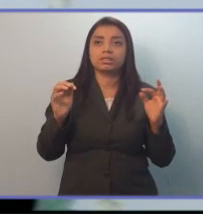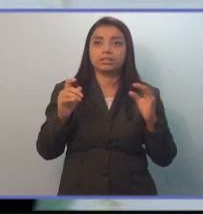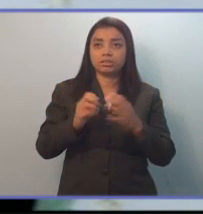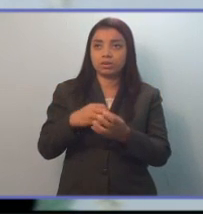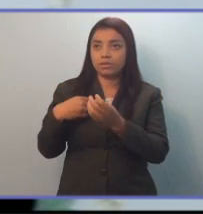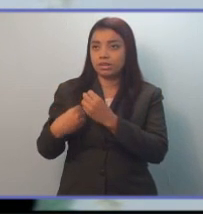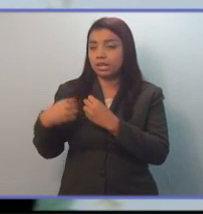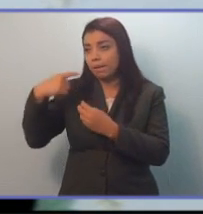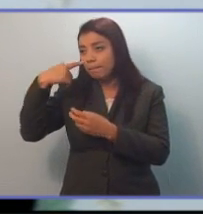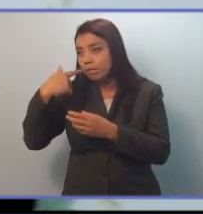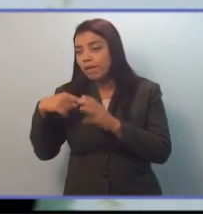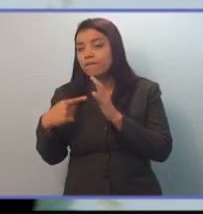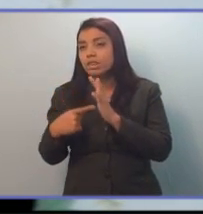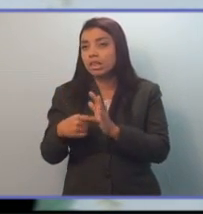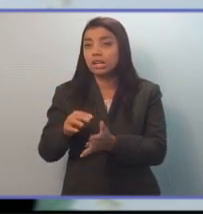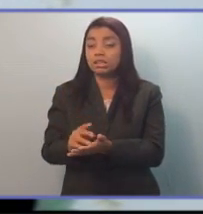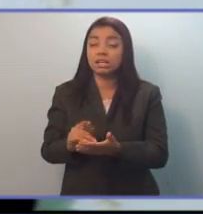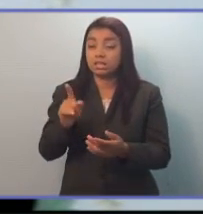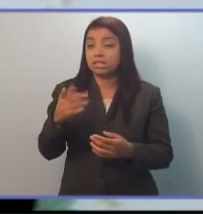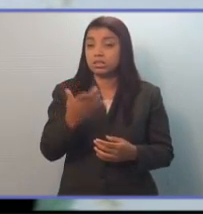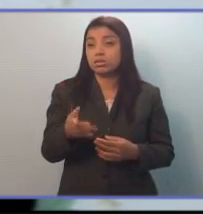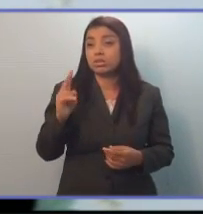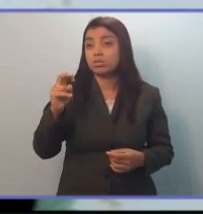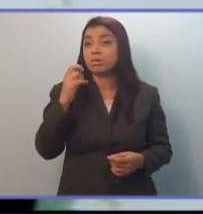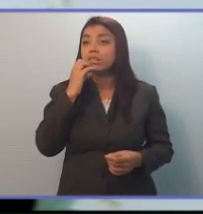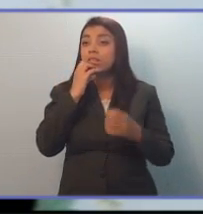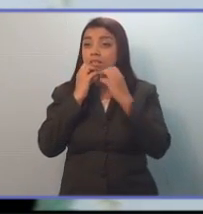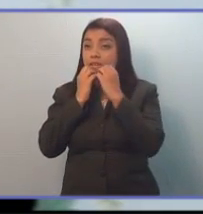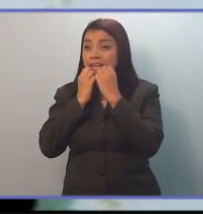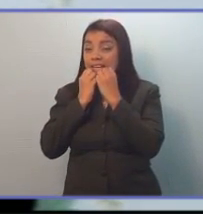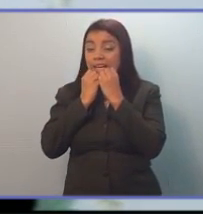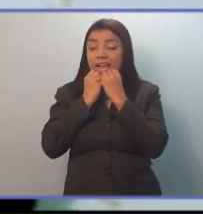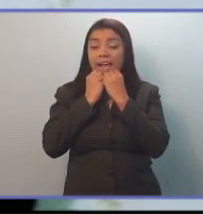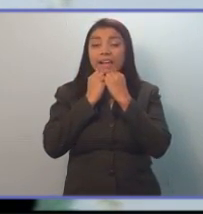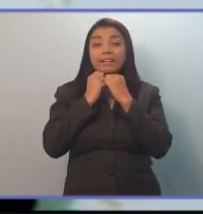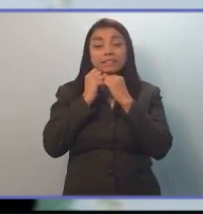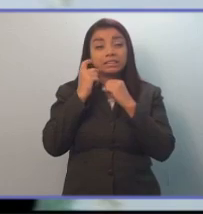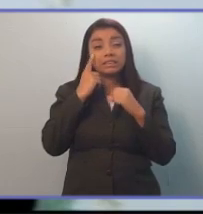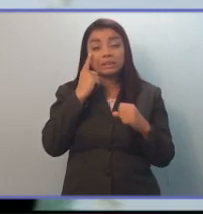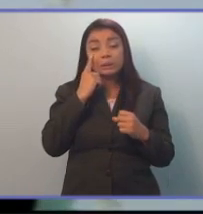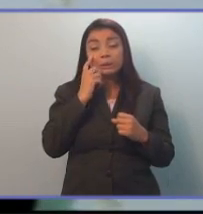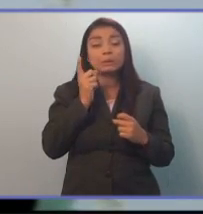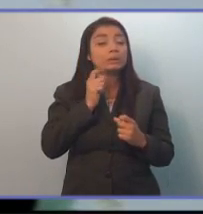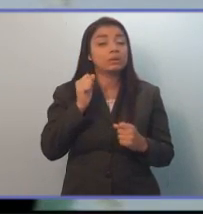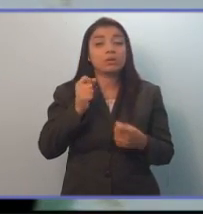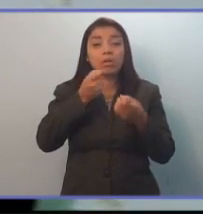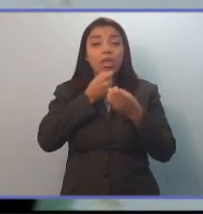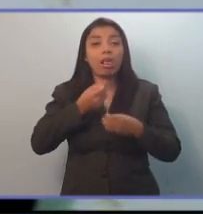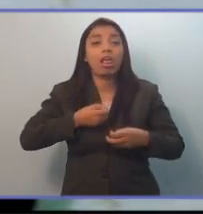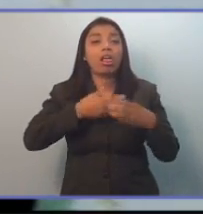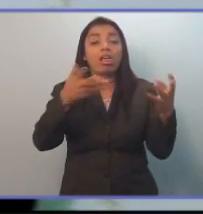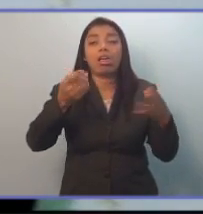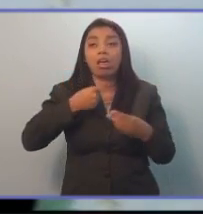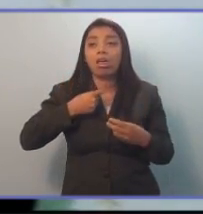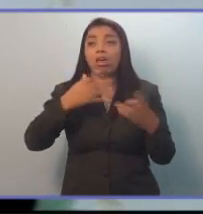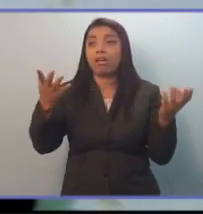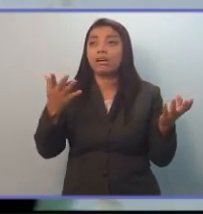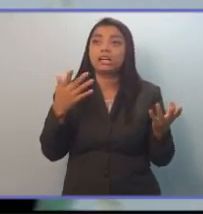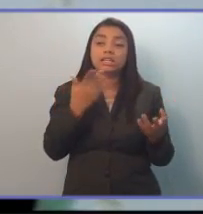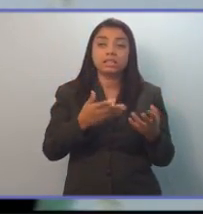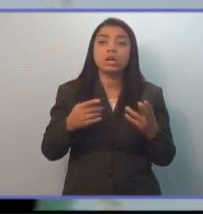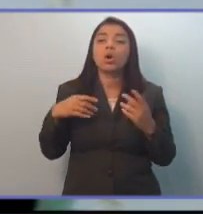¿verdad? O sea, esos casos son bien delicados y no se puede estar, digamos, manifestando lo que se